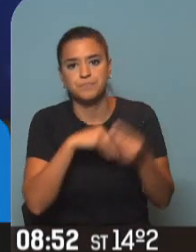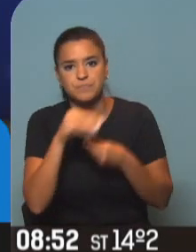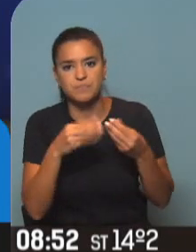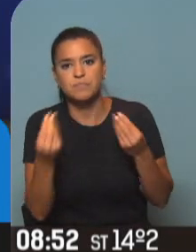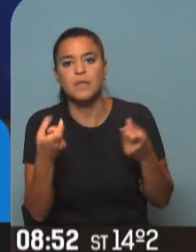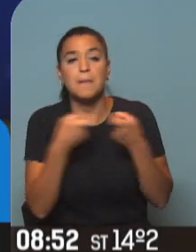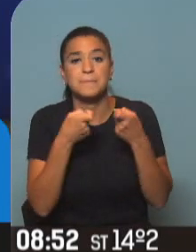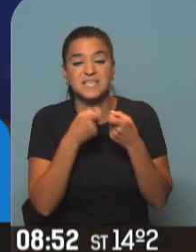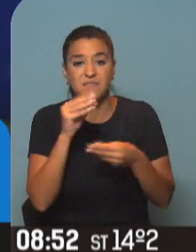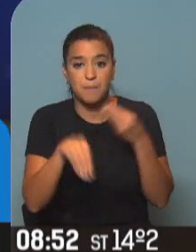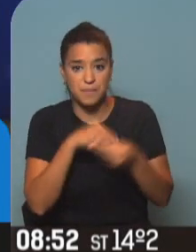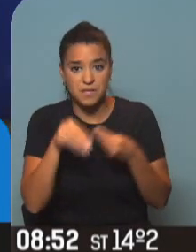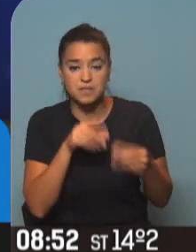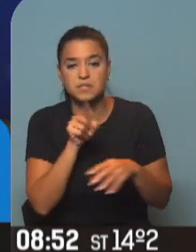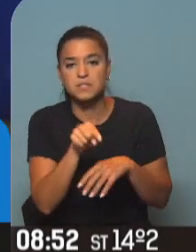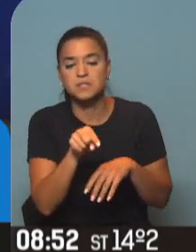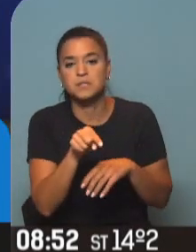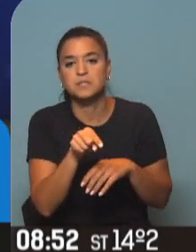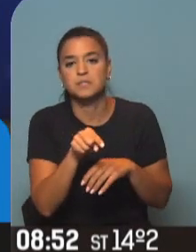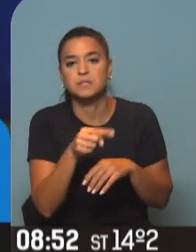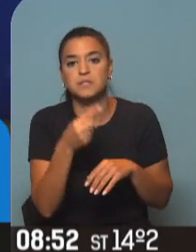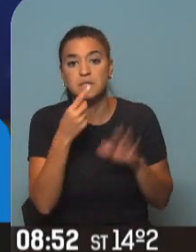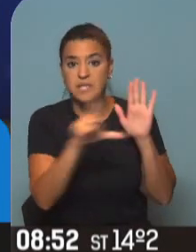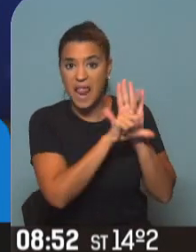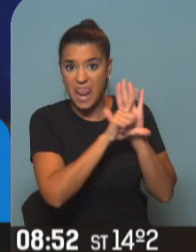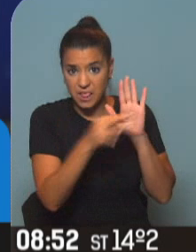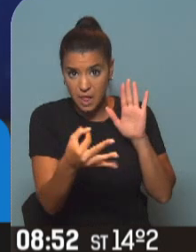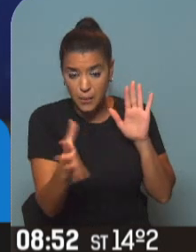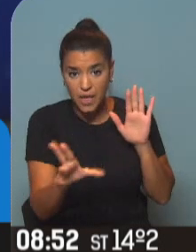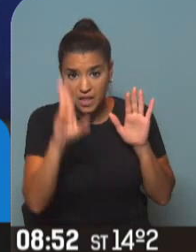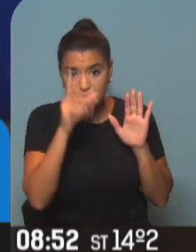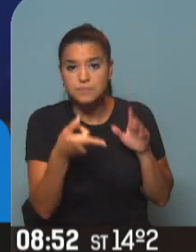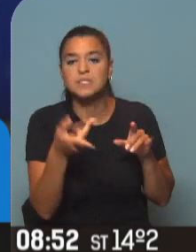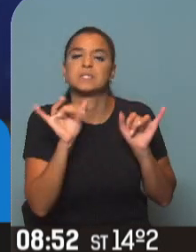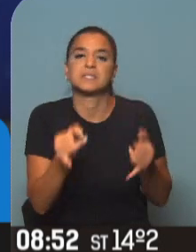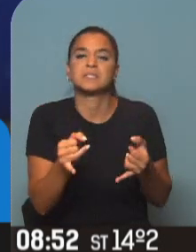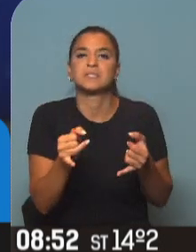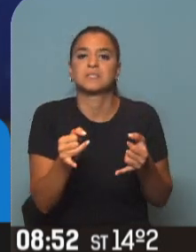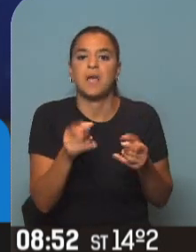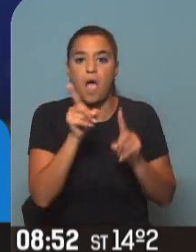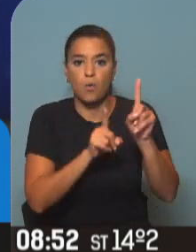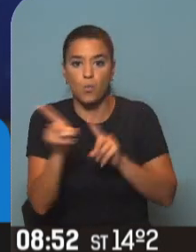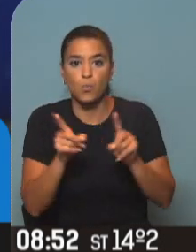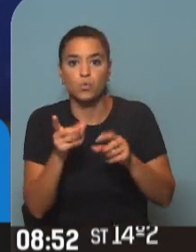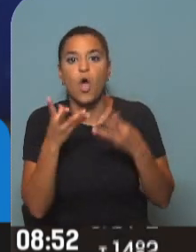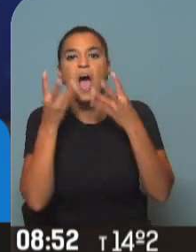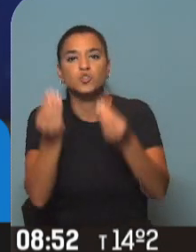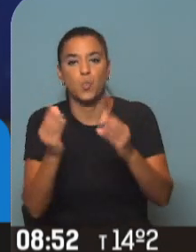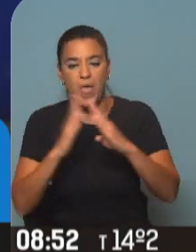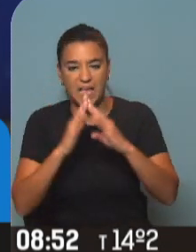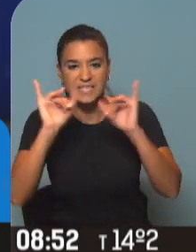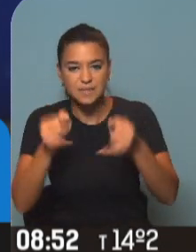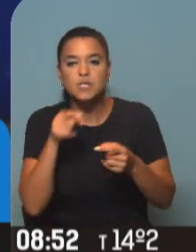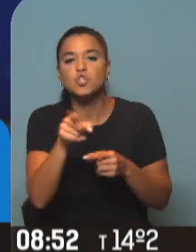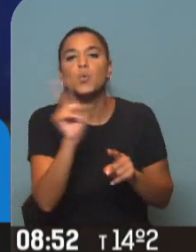aquella empresa familiar que están por la ley o quien no ha colaborado en su casa eso no tiene que ver con la